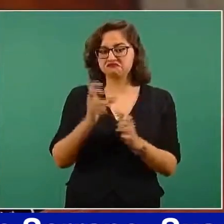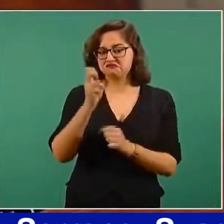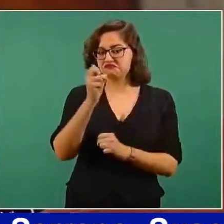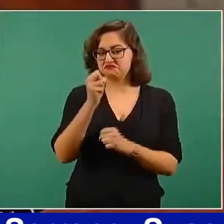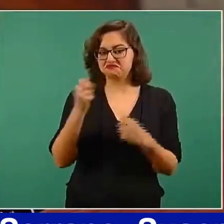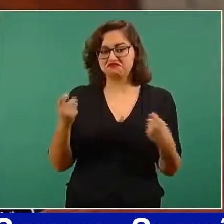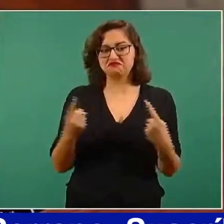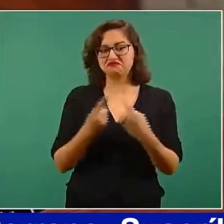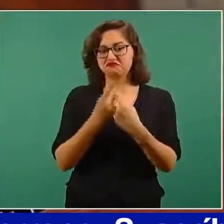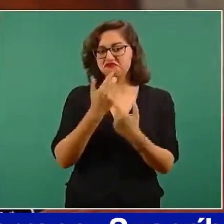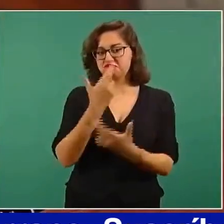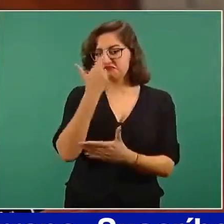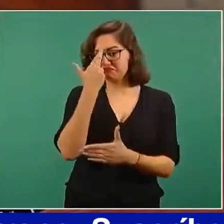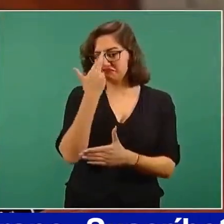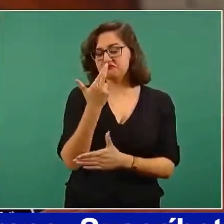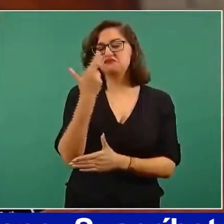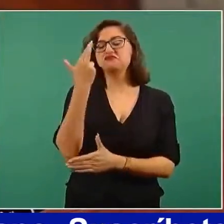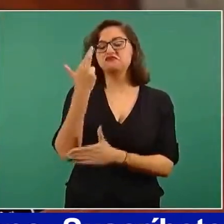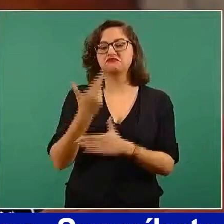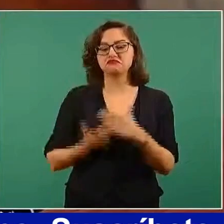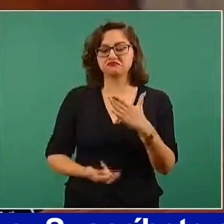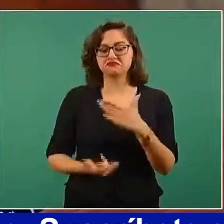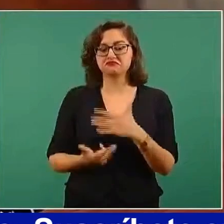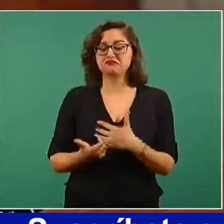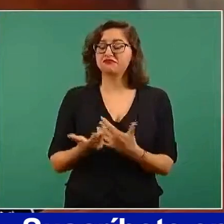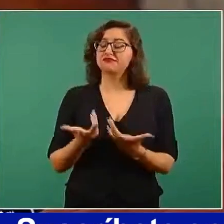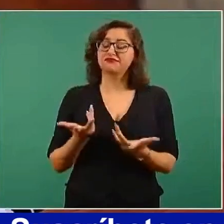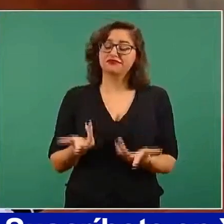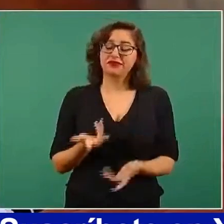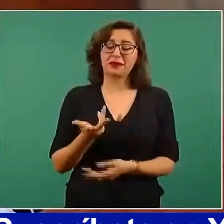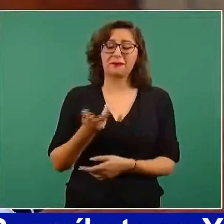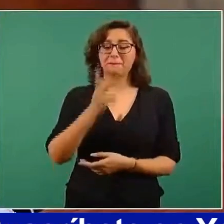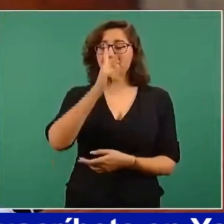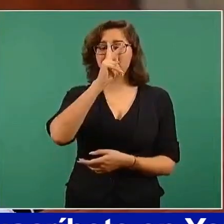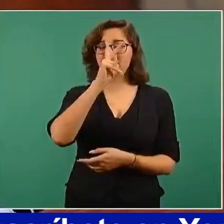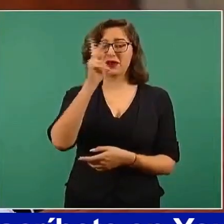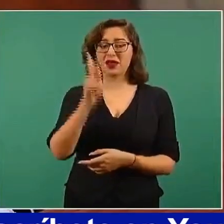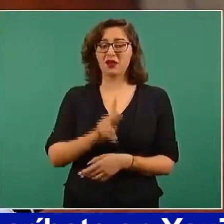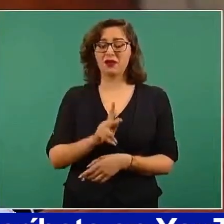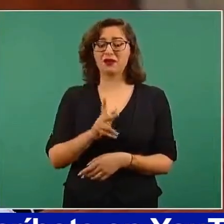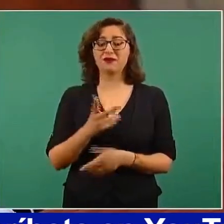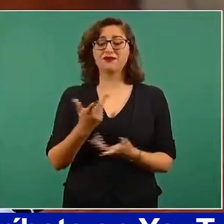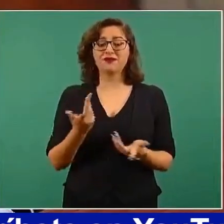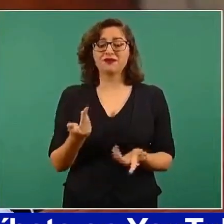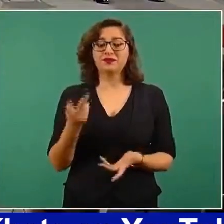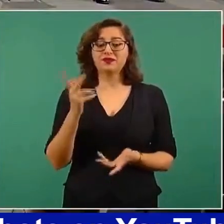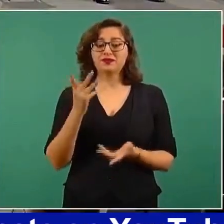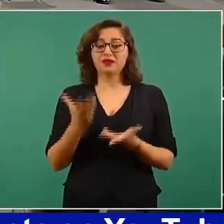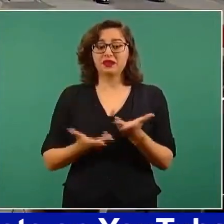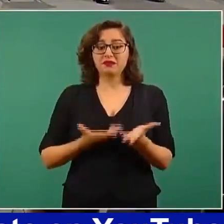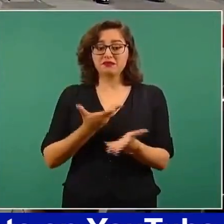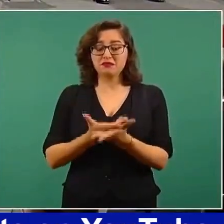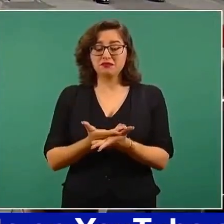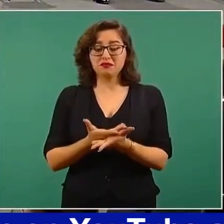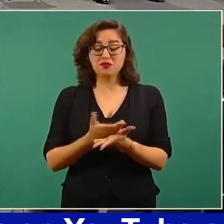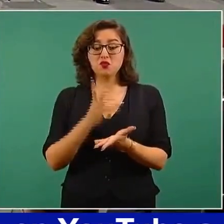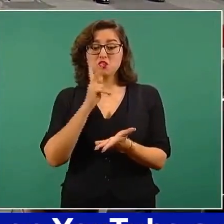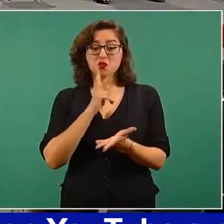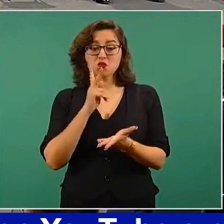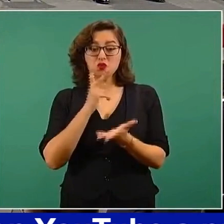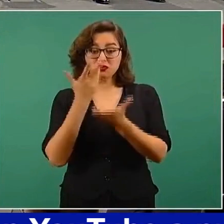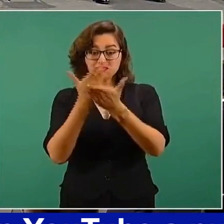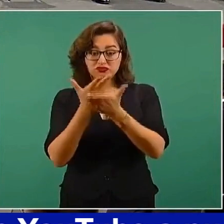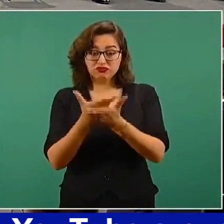dos vertientes y obviamente, sobre todo en el estándar probatorio, en donde se dijo que el